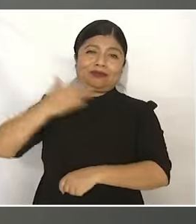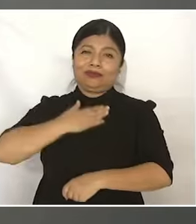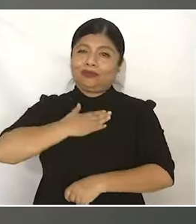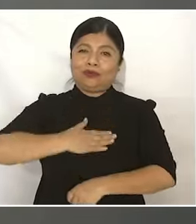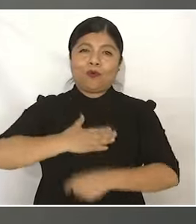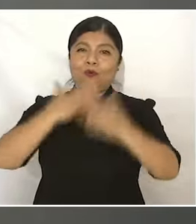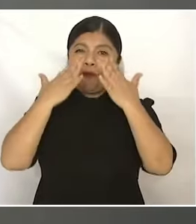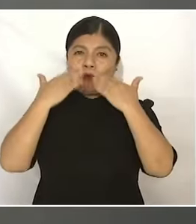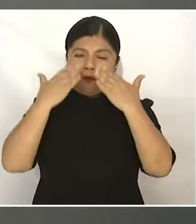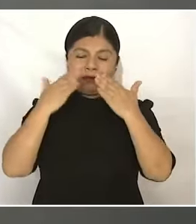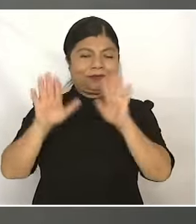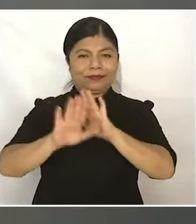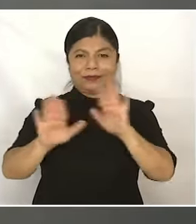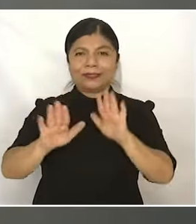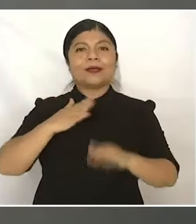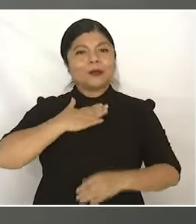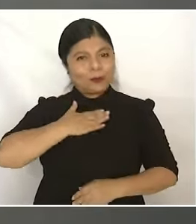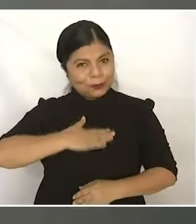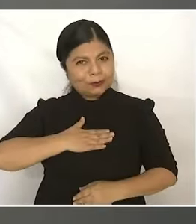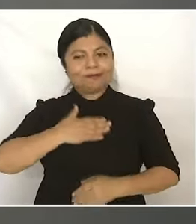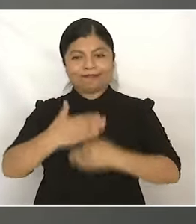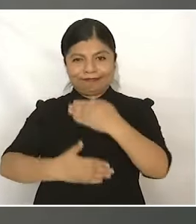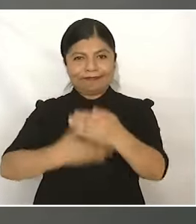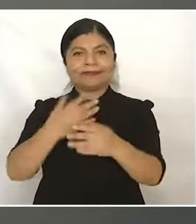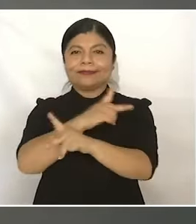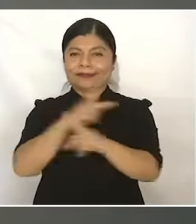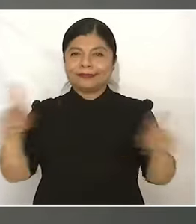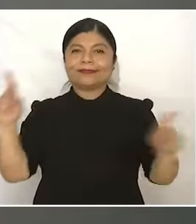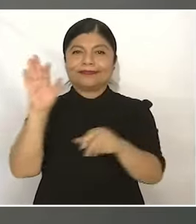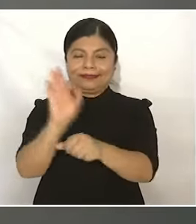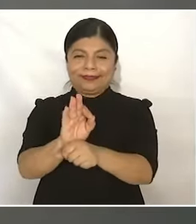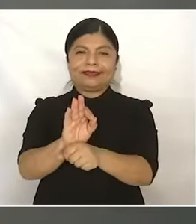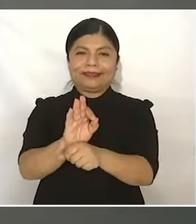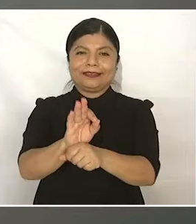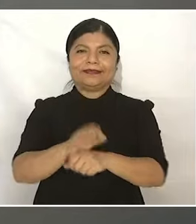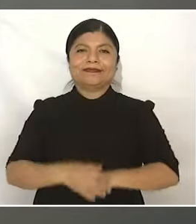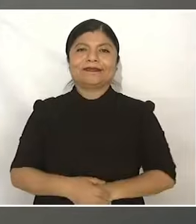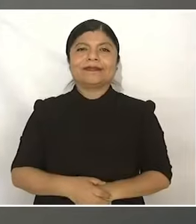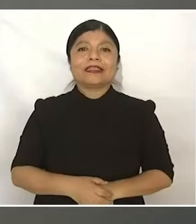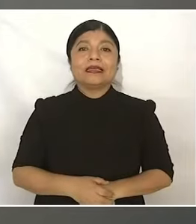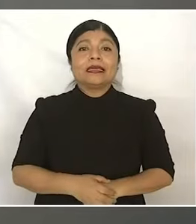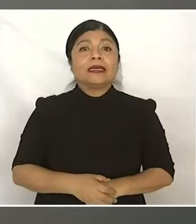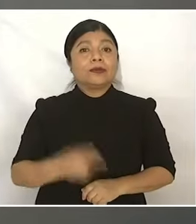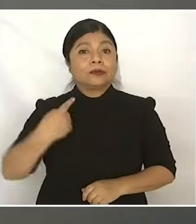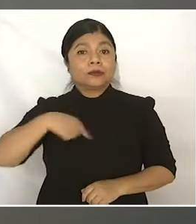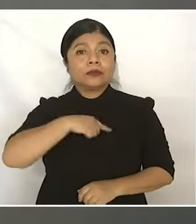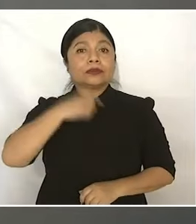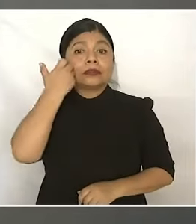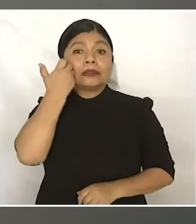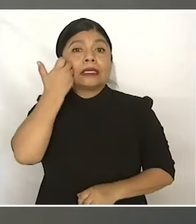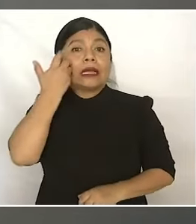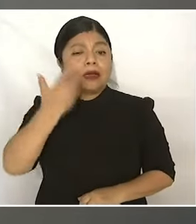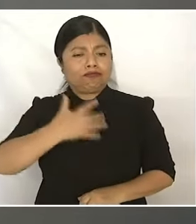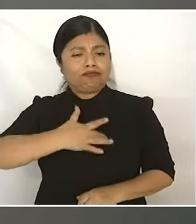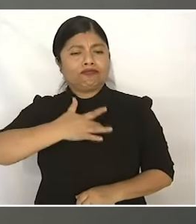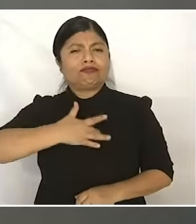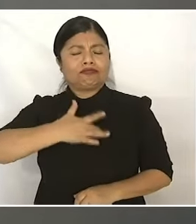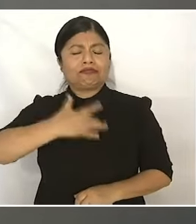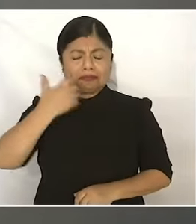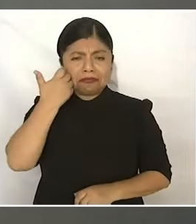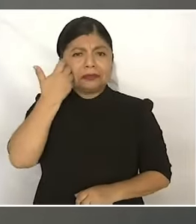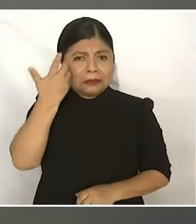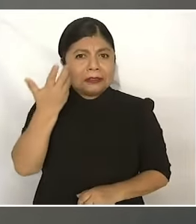Pero uno puede tener la decisión, la voluntad de ayudar, pero levantar